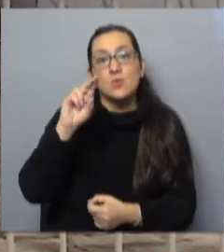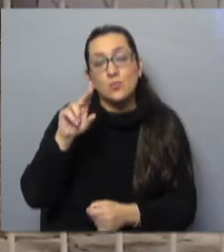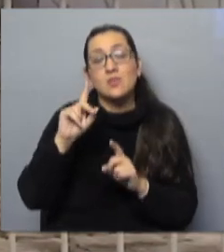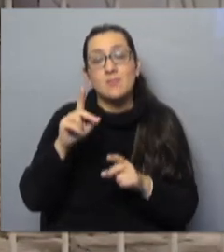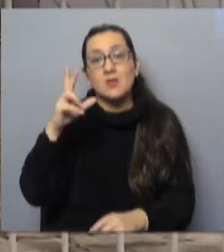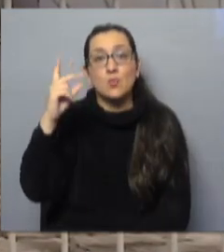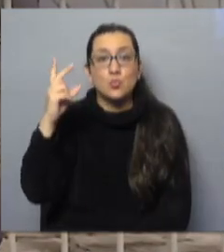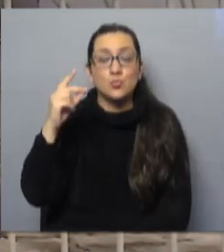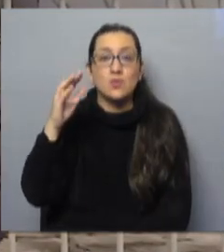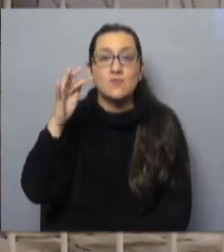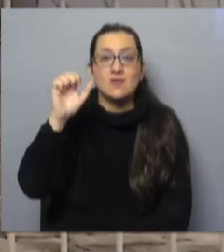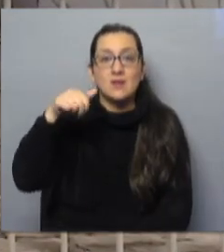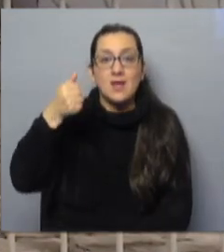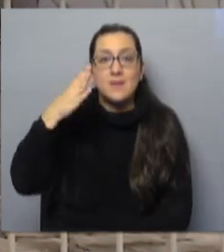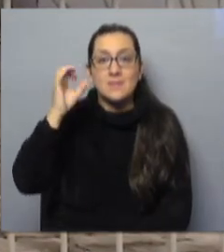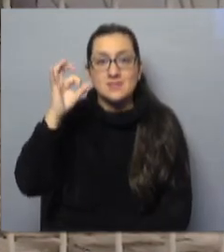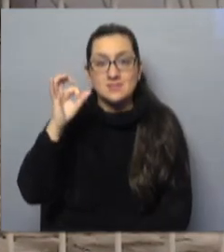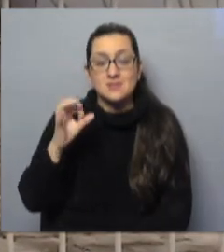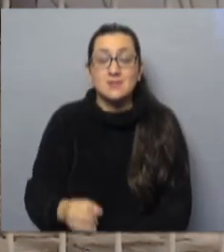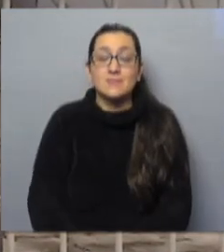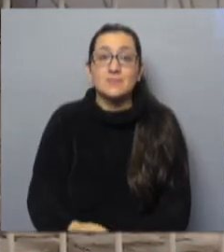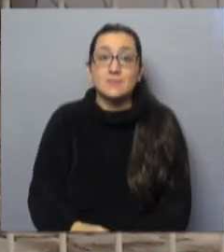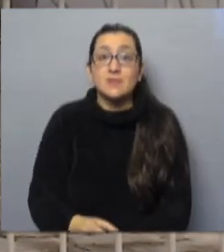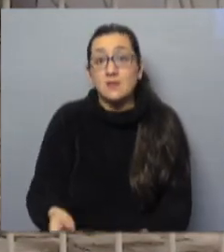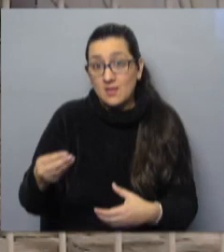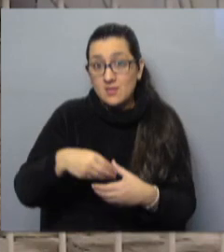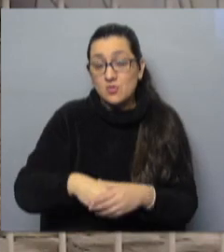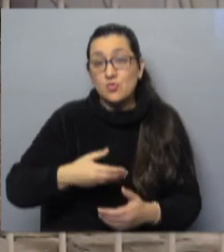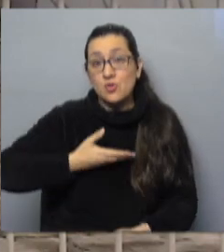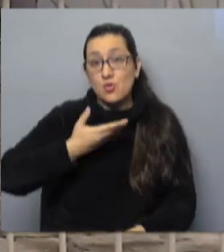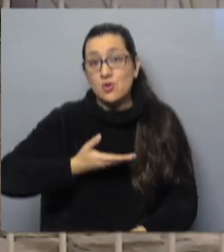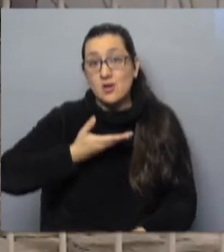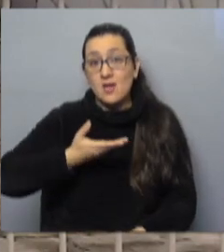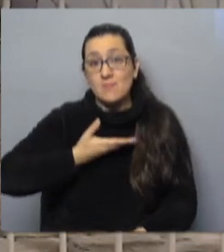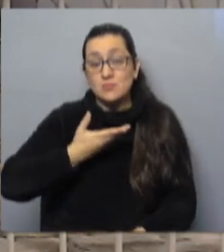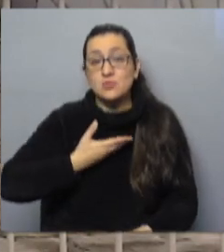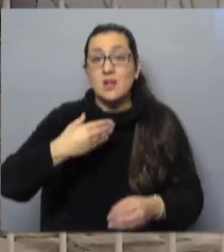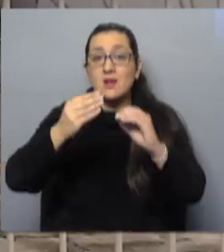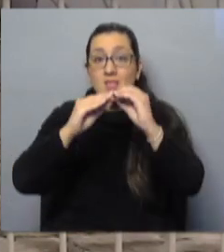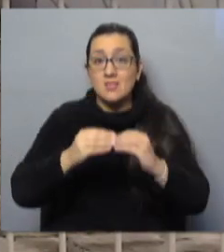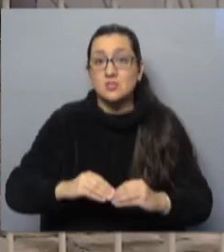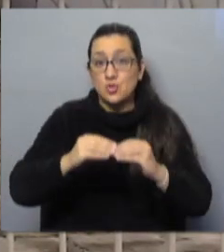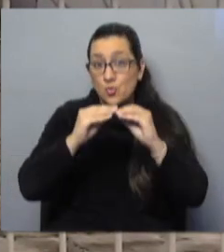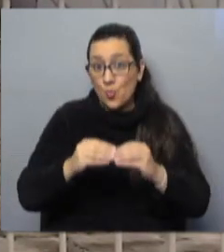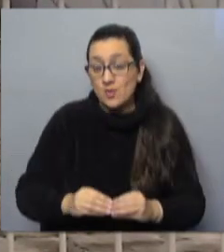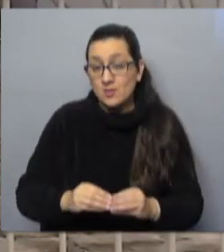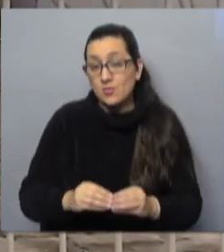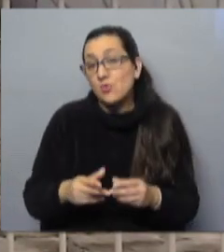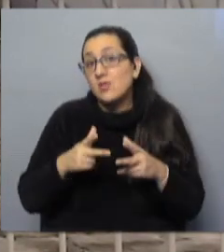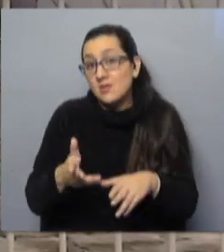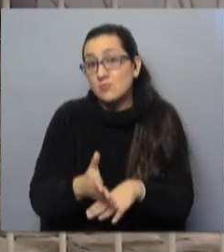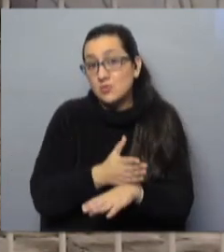futuro fenapes y forma parte de uno de los reclamos que tenemos a nivel de la rendición de cuentas con los que he mencionado anteriormente